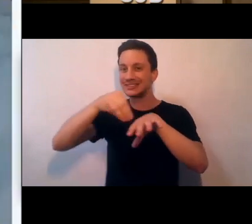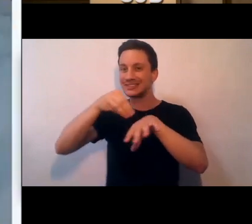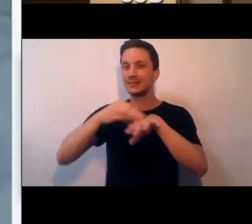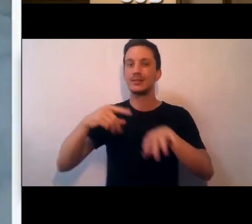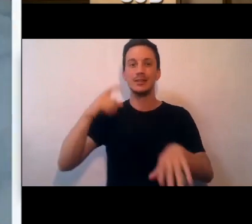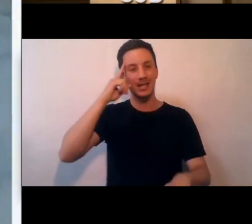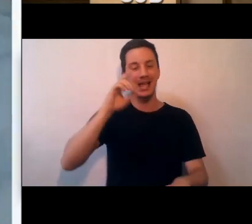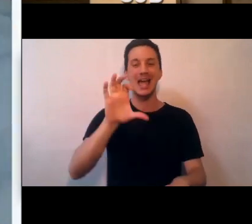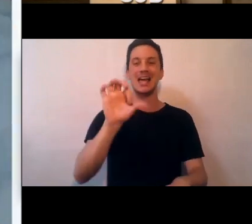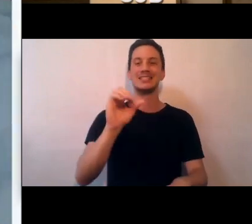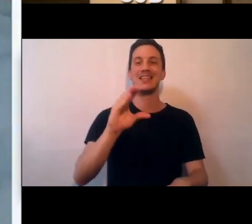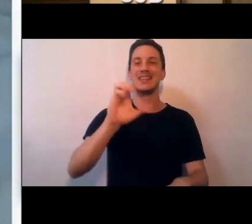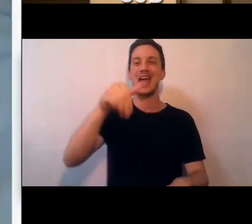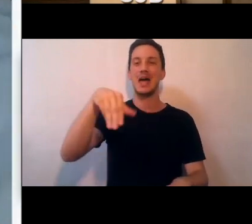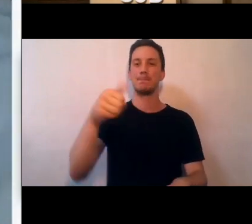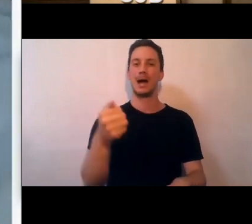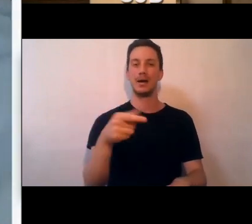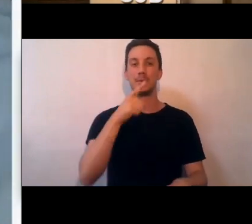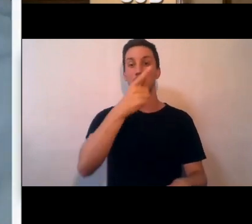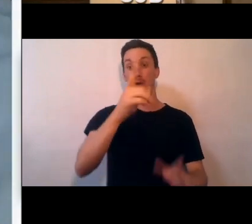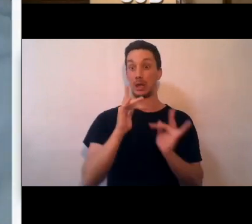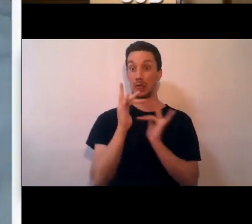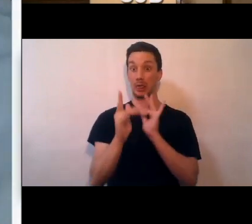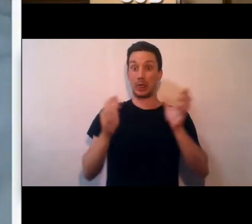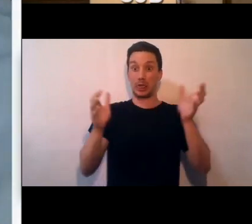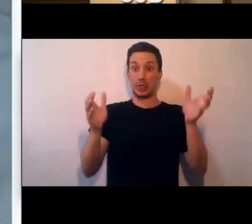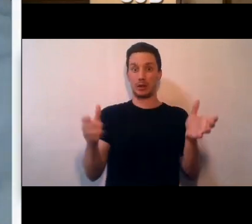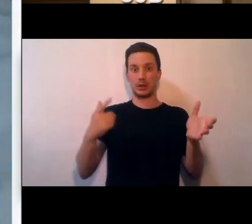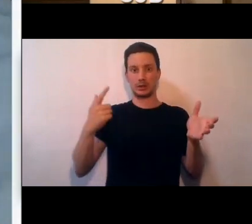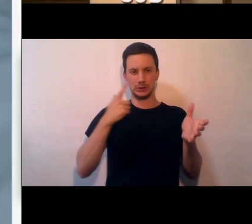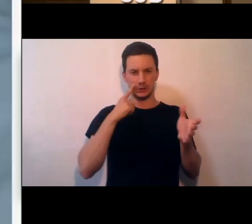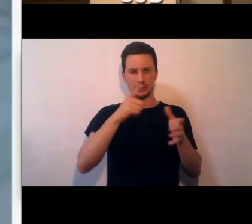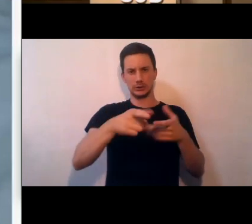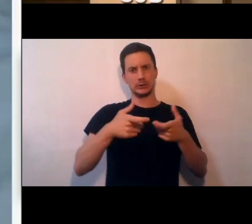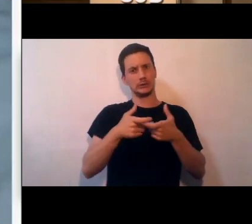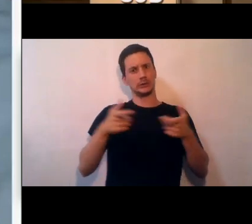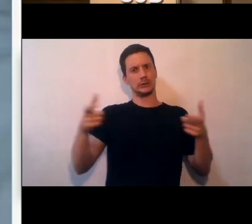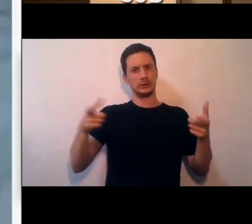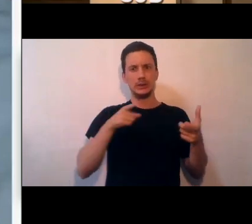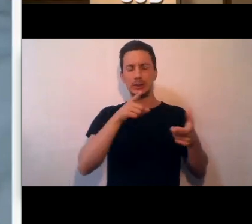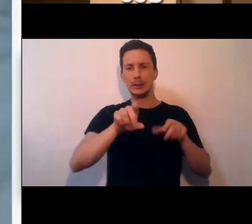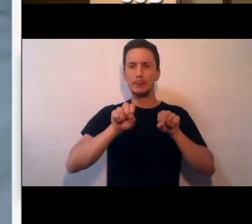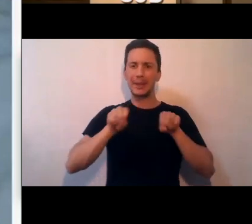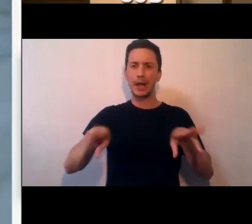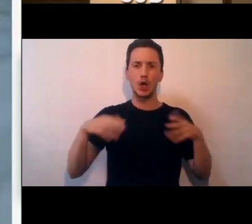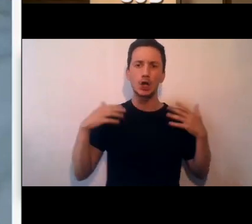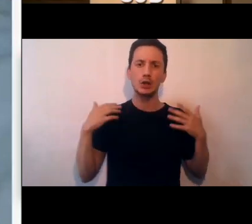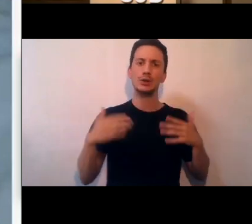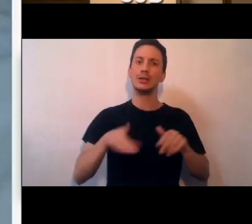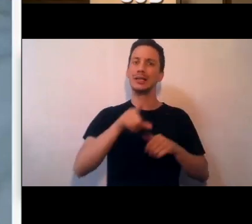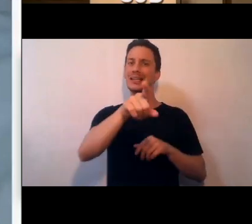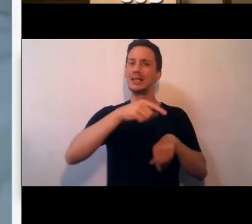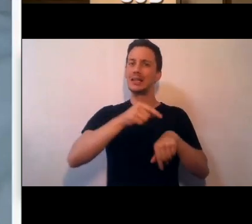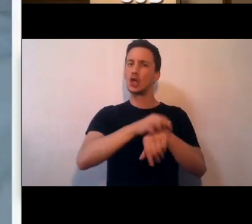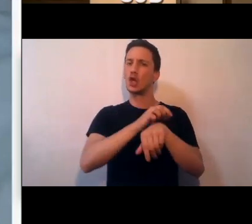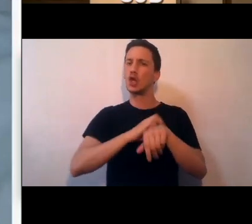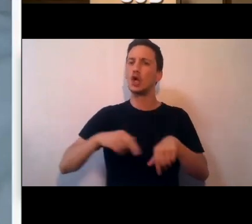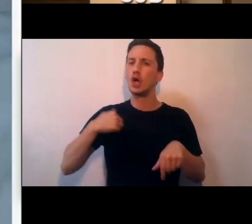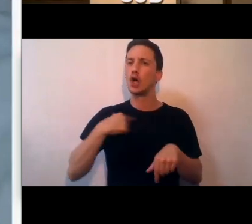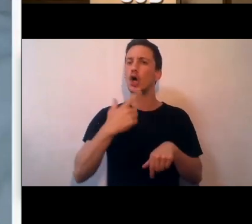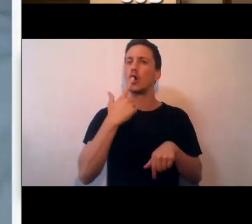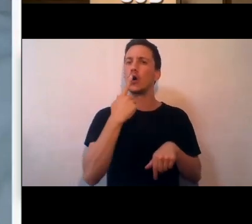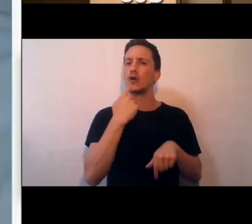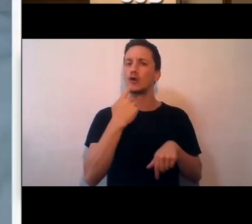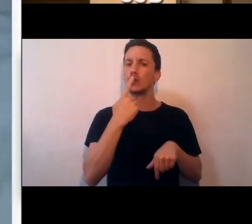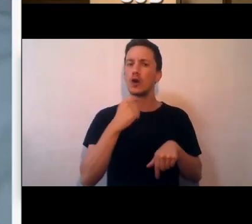tiene el niño con dermatitis atópico. Este es un bebé con un eczema mucho más extenso, con estas placas rojas, no se ve aquí bien, pero también un